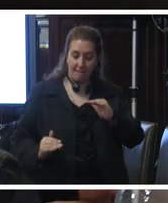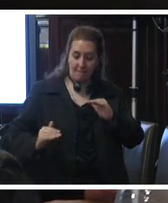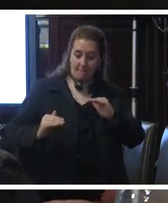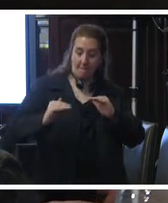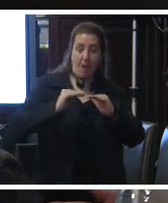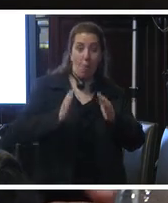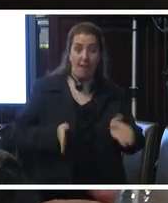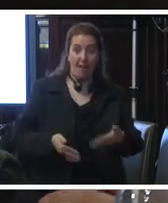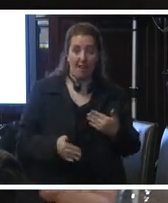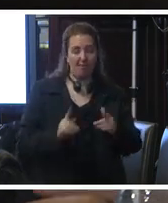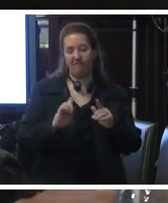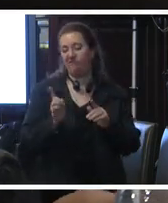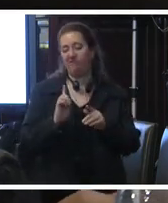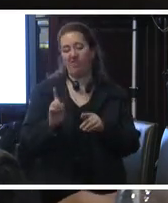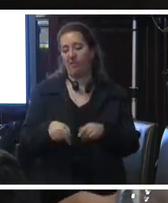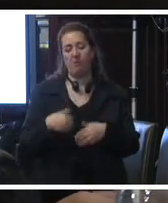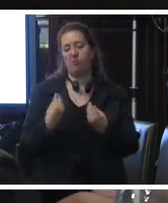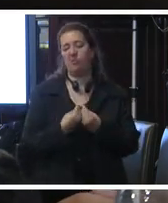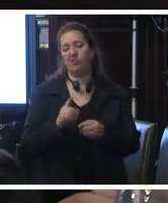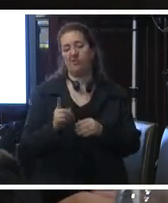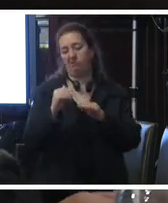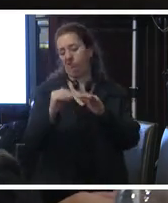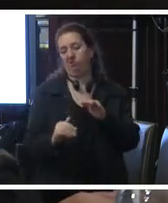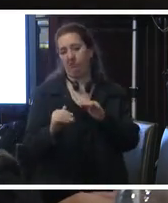género y lo que, de alguna forma,